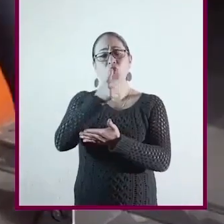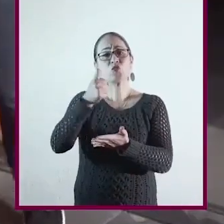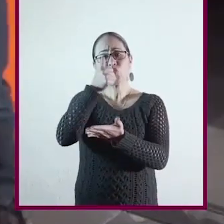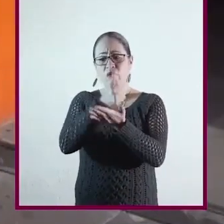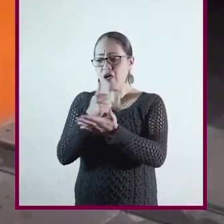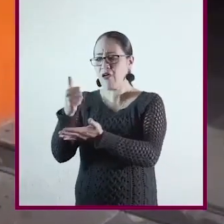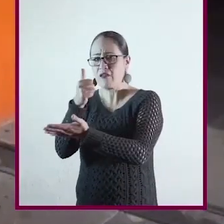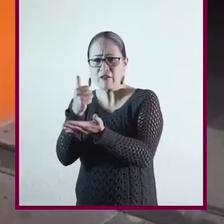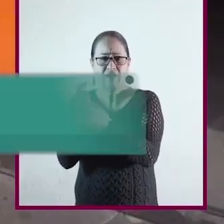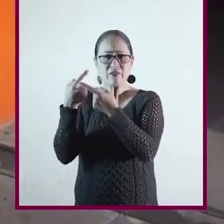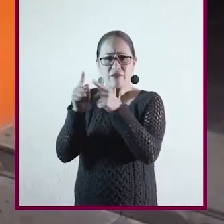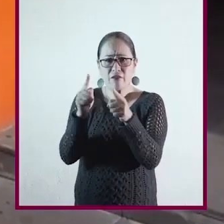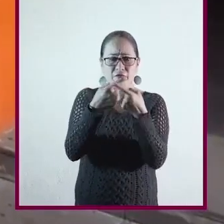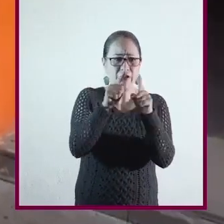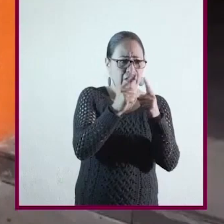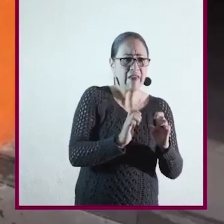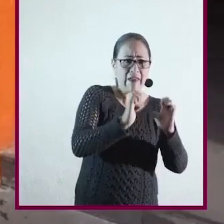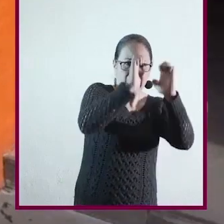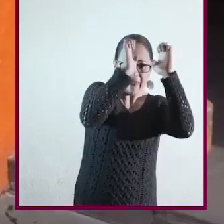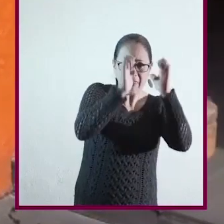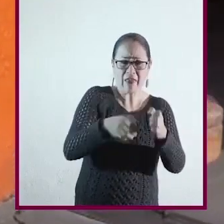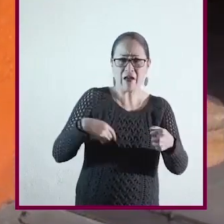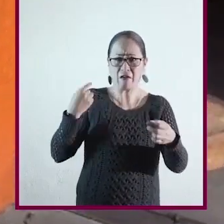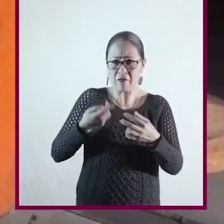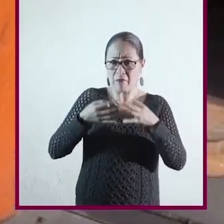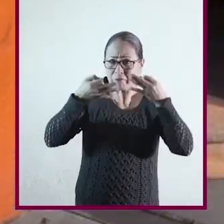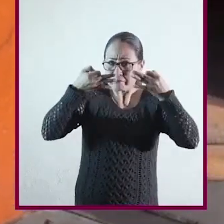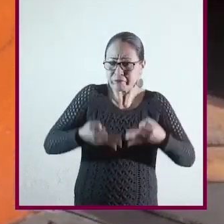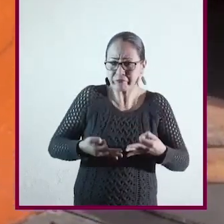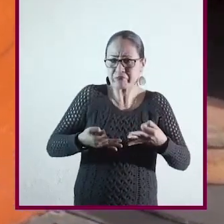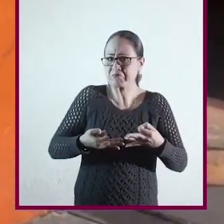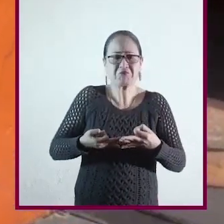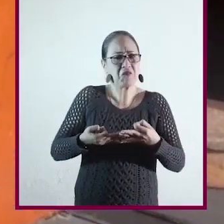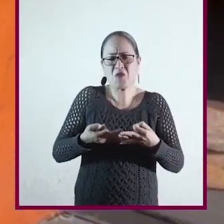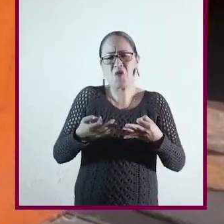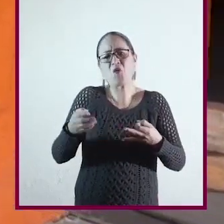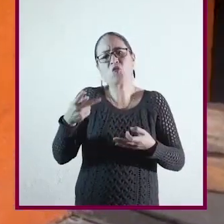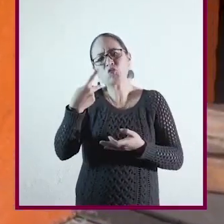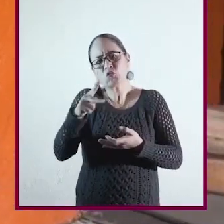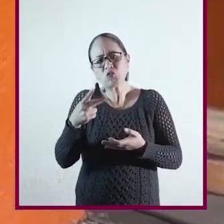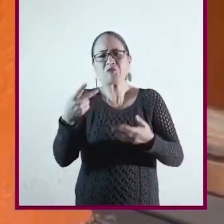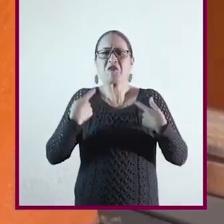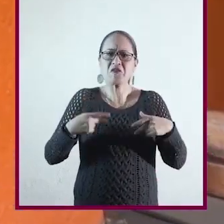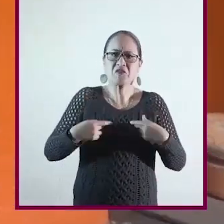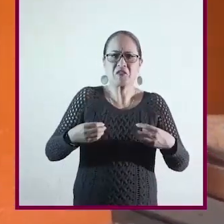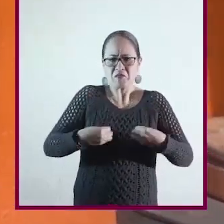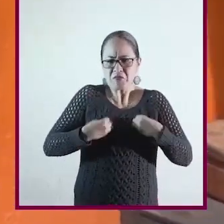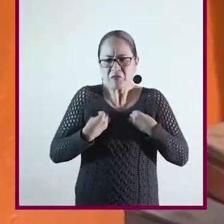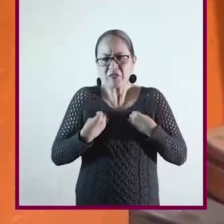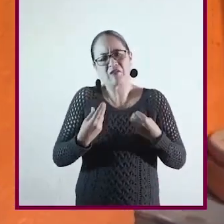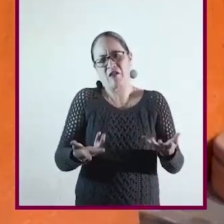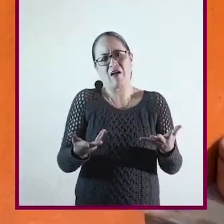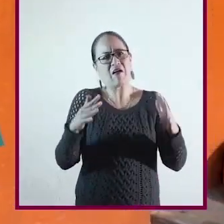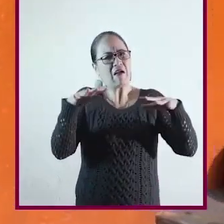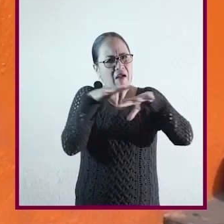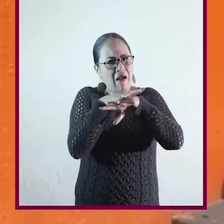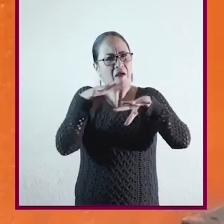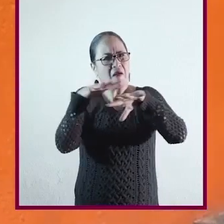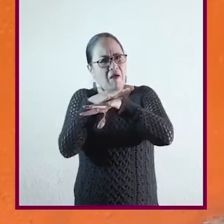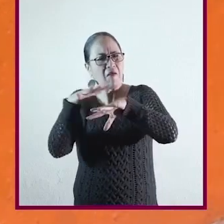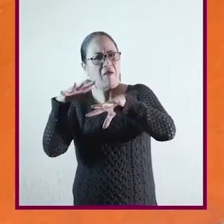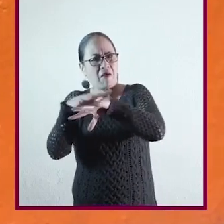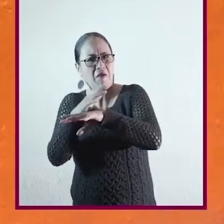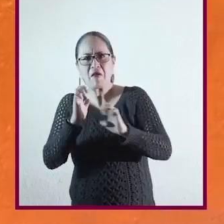las ciudades no tienen un diseño final y van cambiando de acuerdo a las necesidades de sus habitantes. Como estamos a punto de ver en